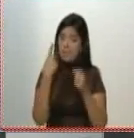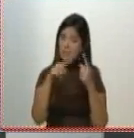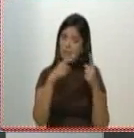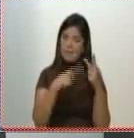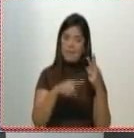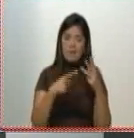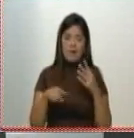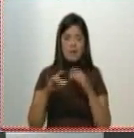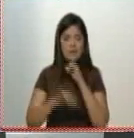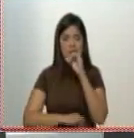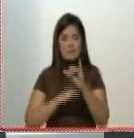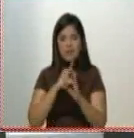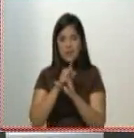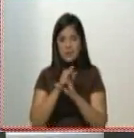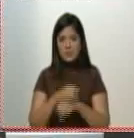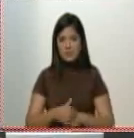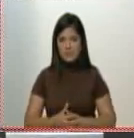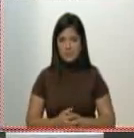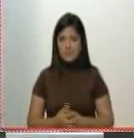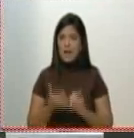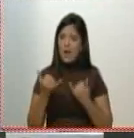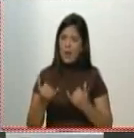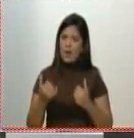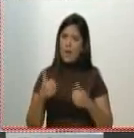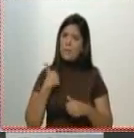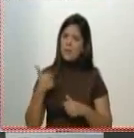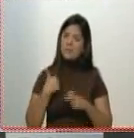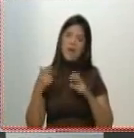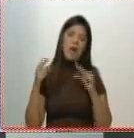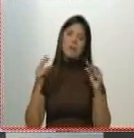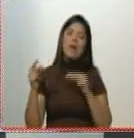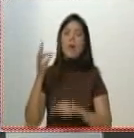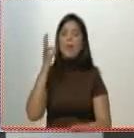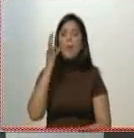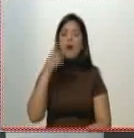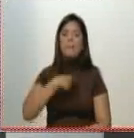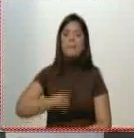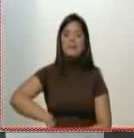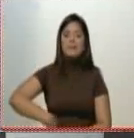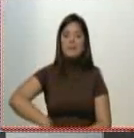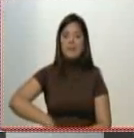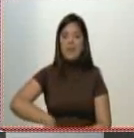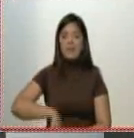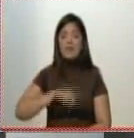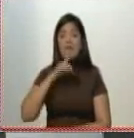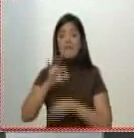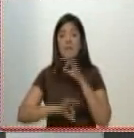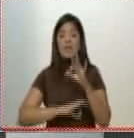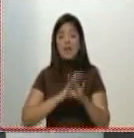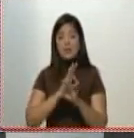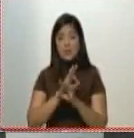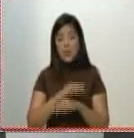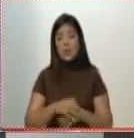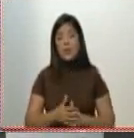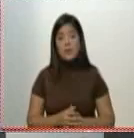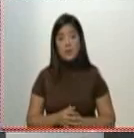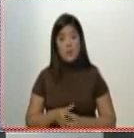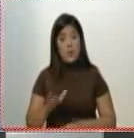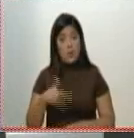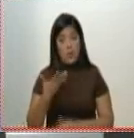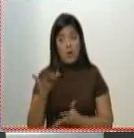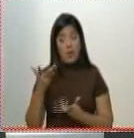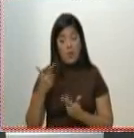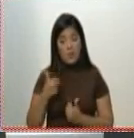eventos internacionales. Vamos a aprovechar de conversar con la presidenta de la Federación Venezolana de Gimnasia para que nos